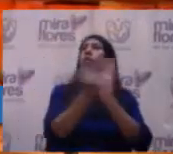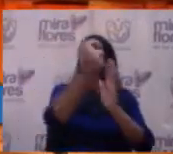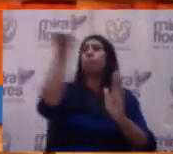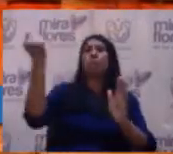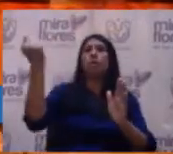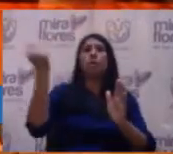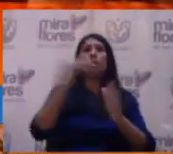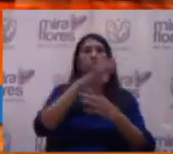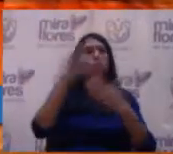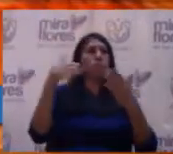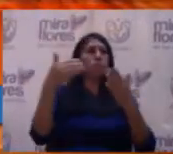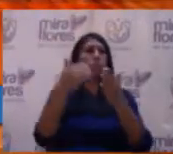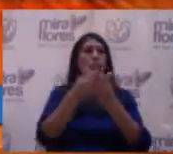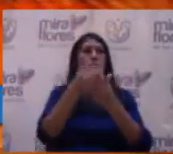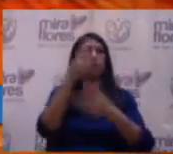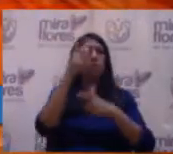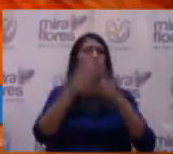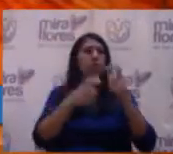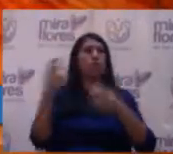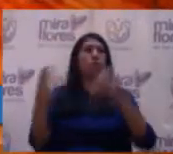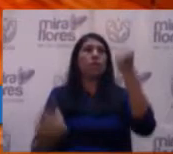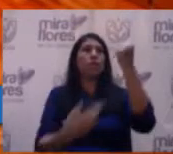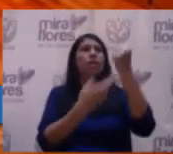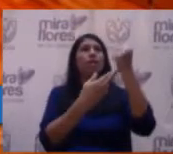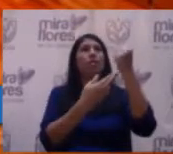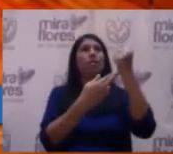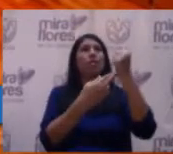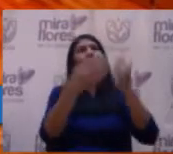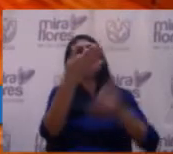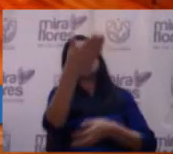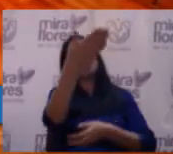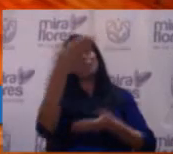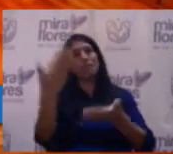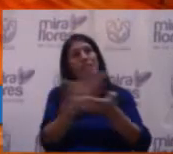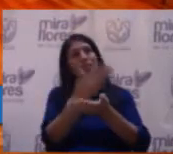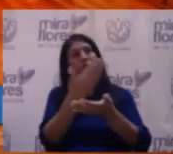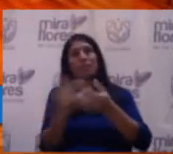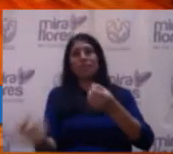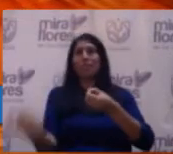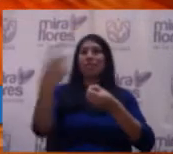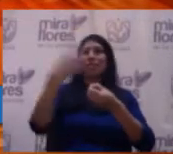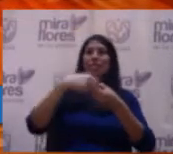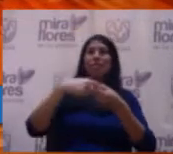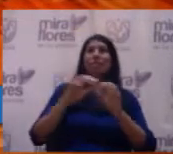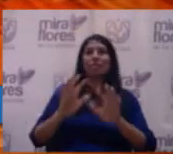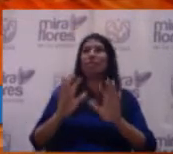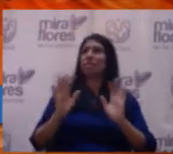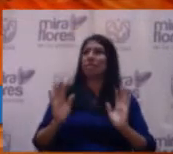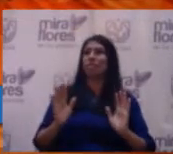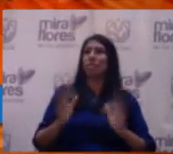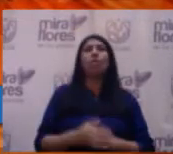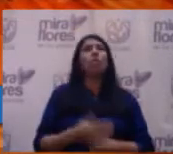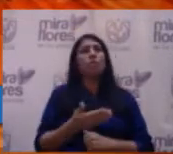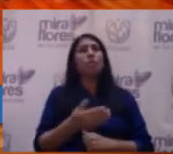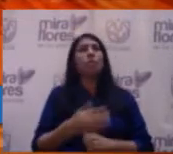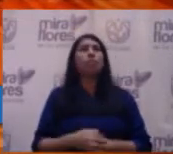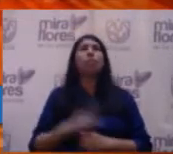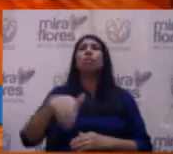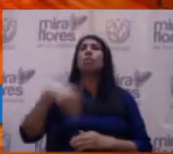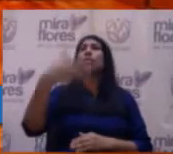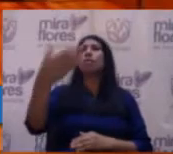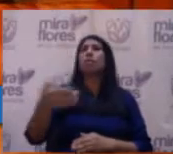mayoría, obviamente la regidora Valia Barak recién se incorpora, hay una abstención. Muy bien, vamos al